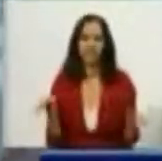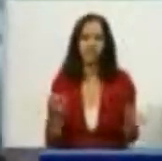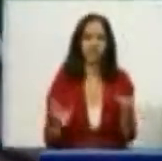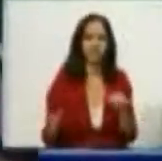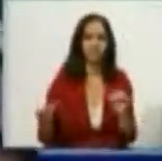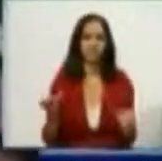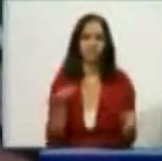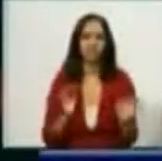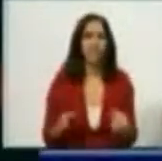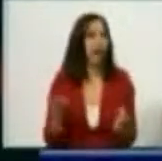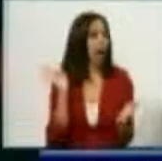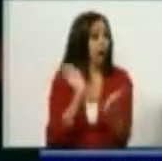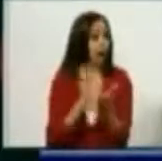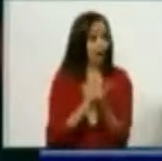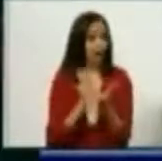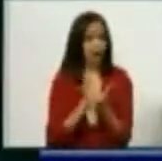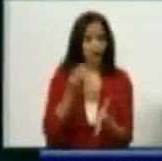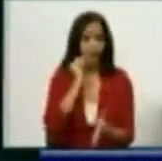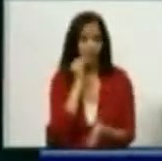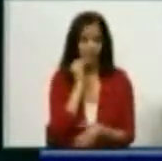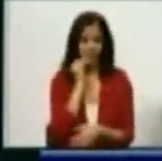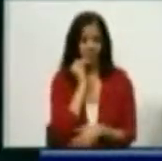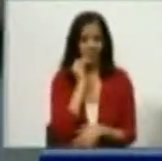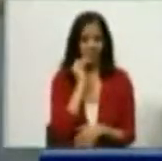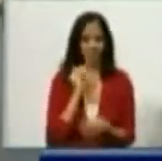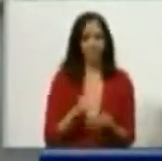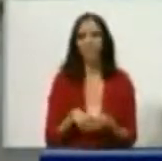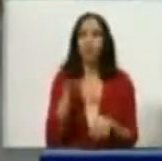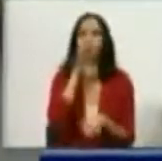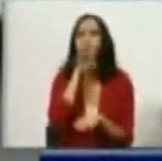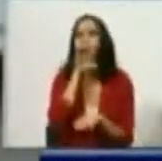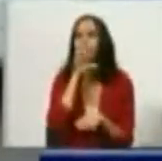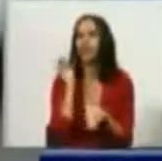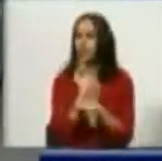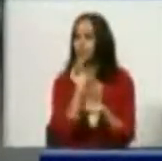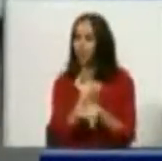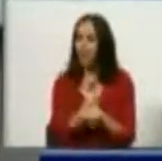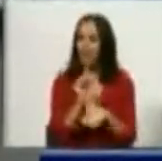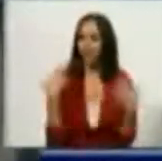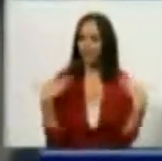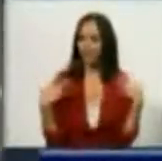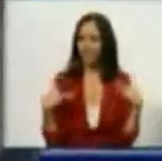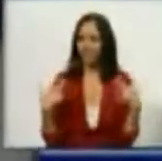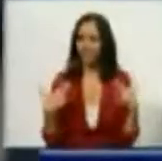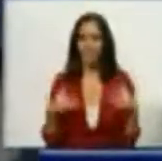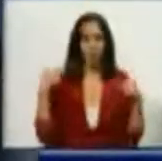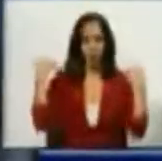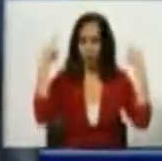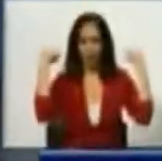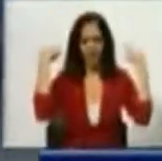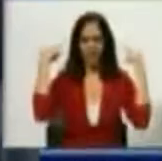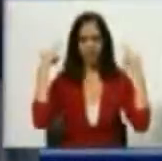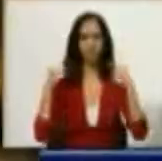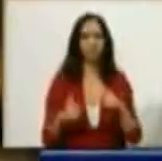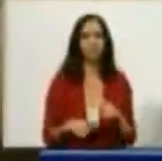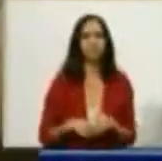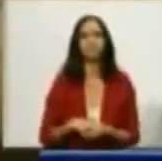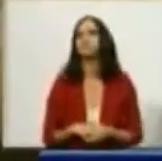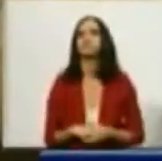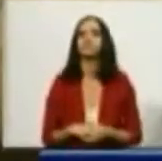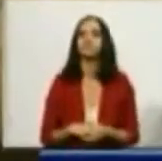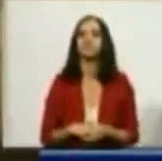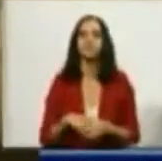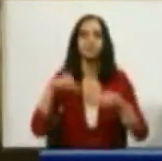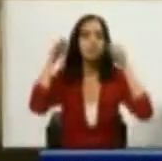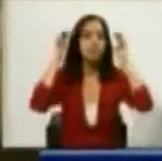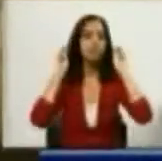muchachito muchachito cuida tu perro a matar María